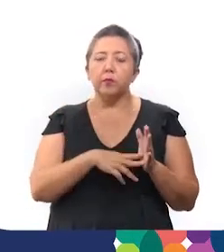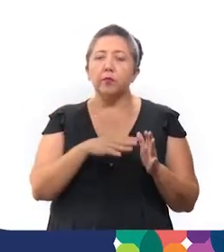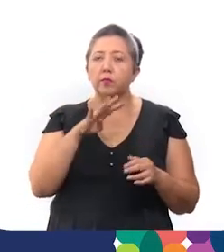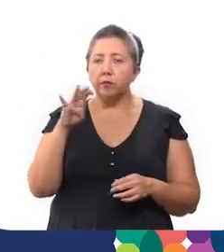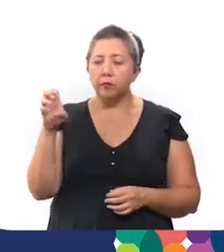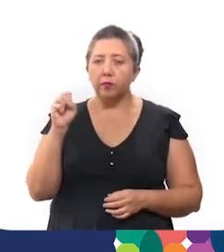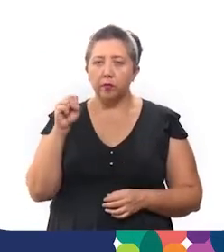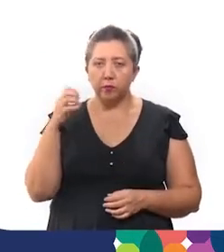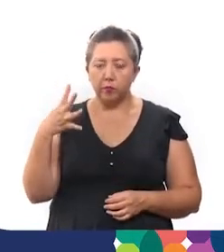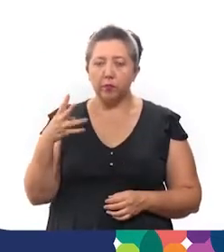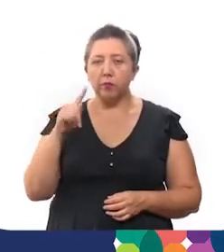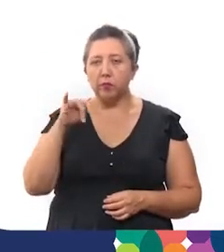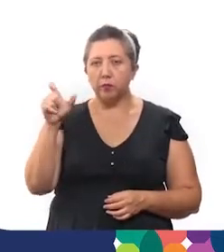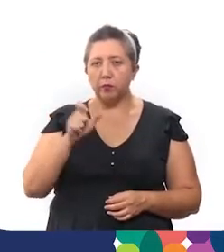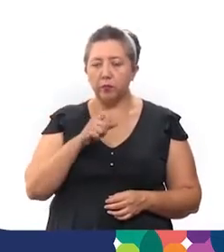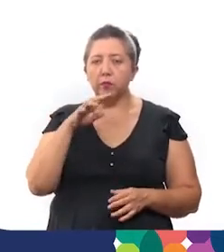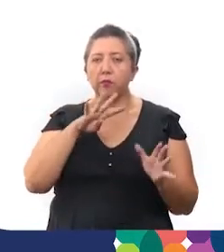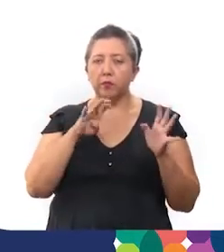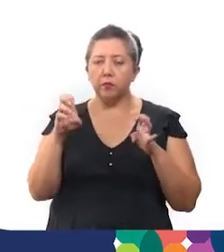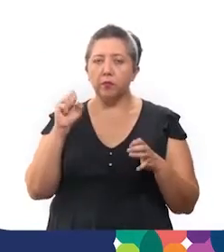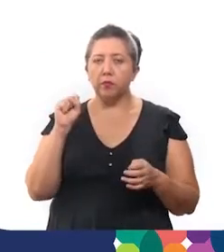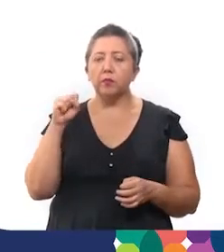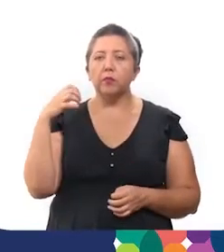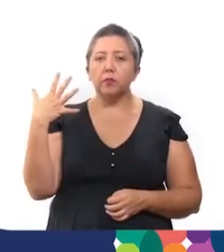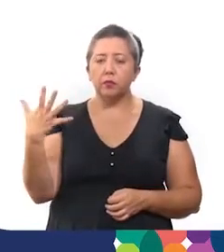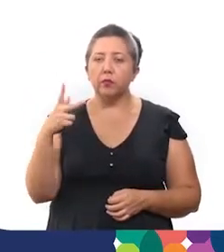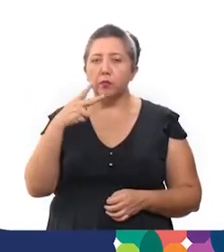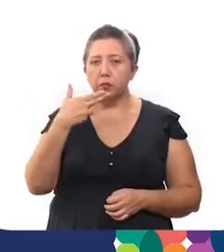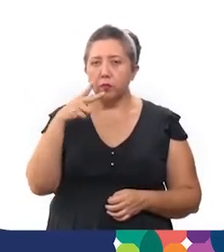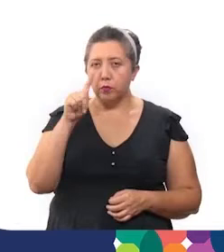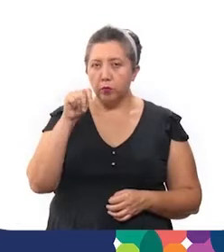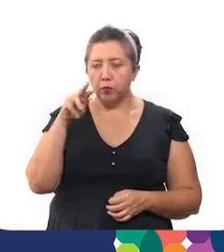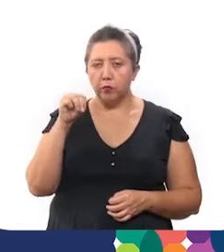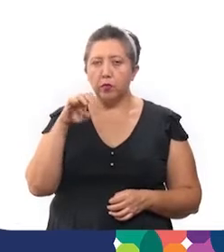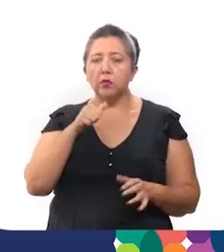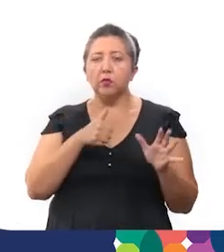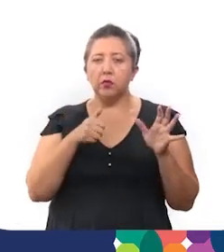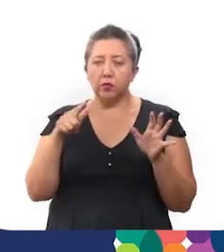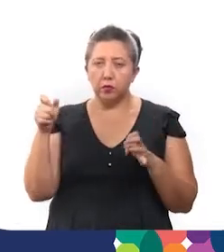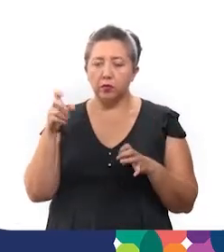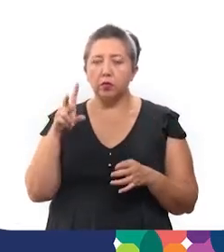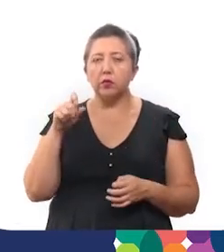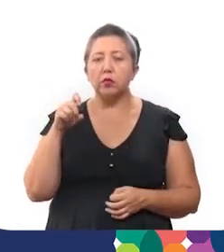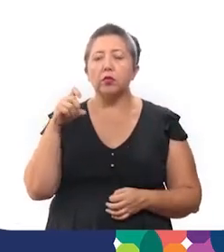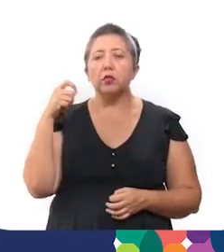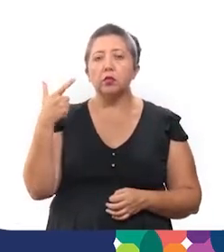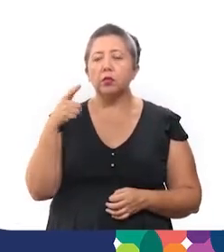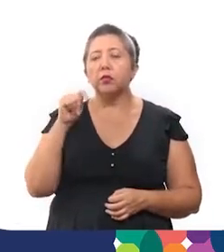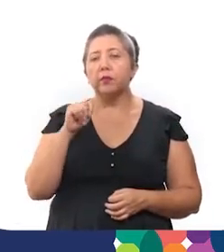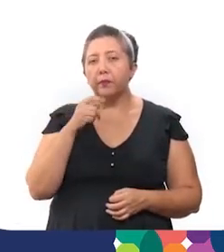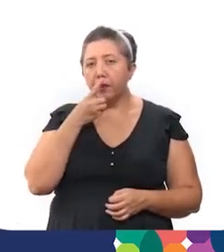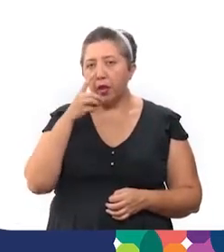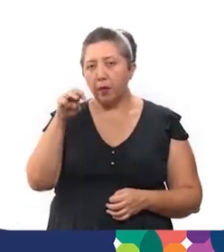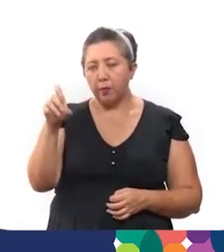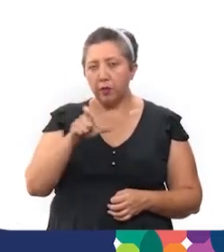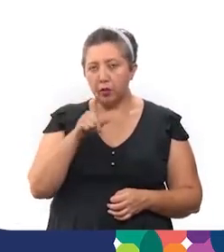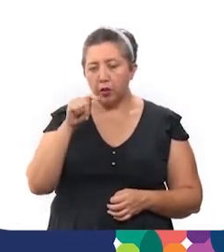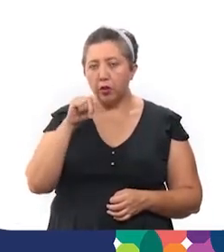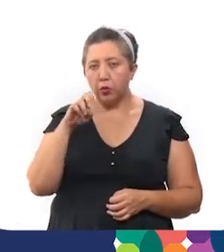1.464, Tecash 795, Junucmá 737, Motul 702,